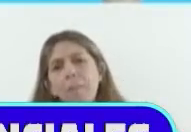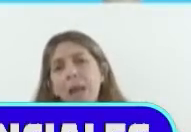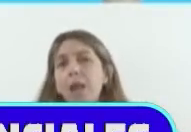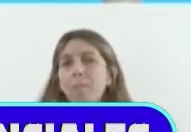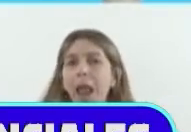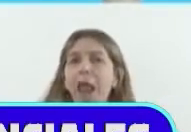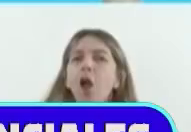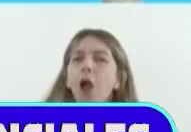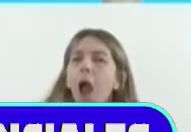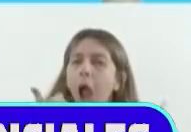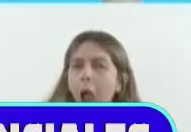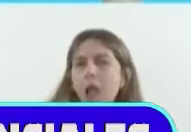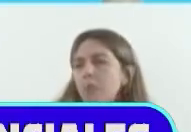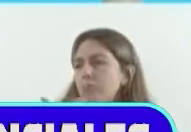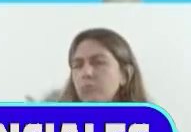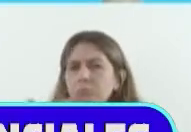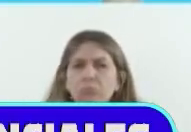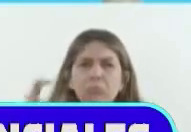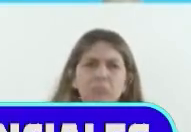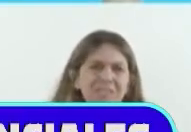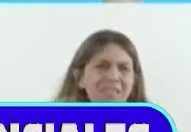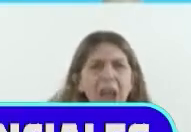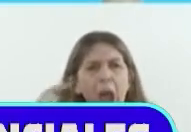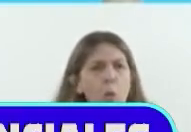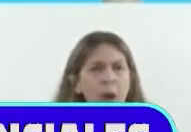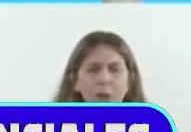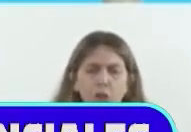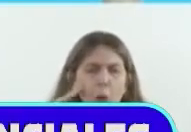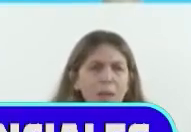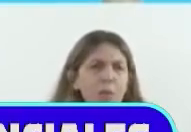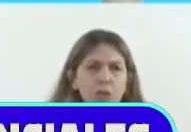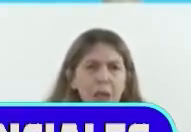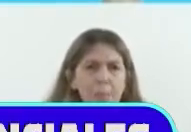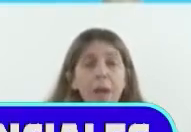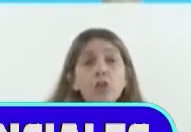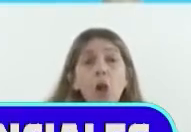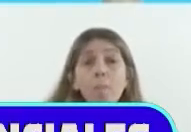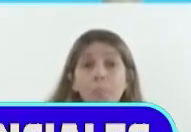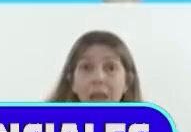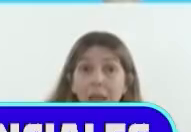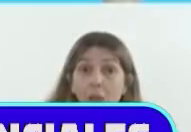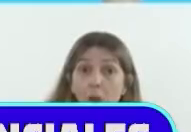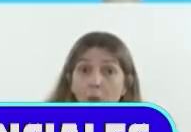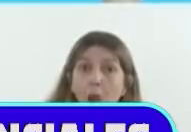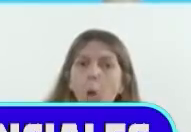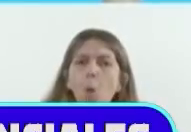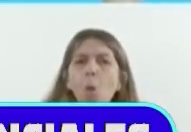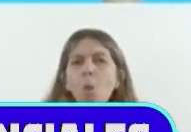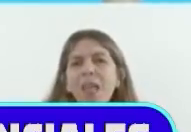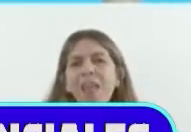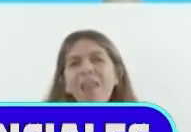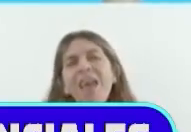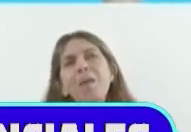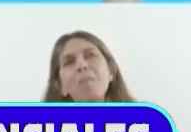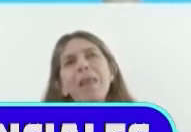dialogar y de encontrar acuerdos. Pero lo que sí les pido es que no me pidan que